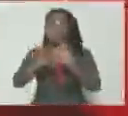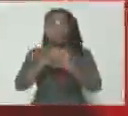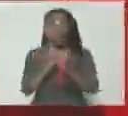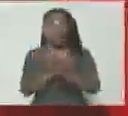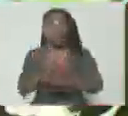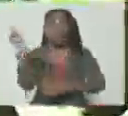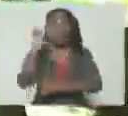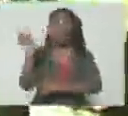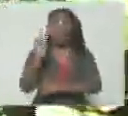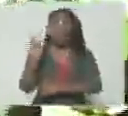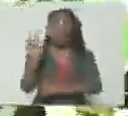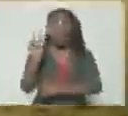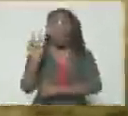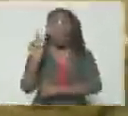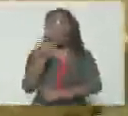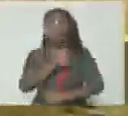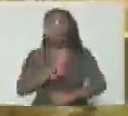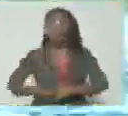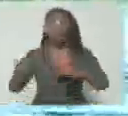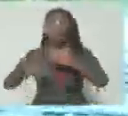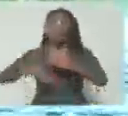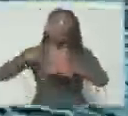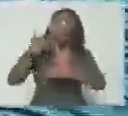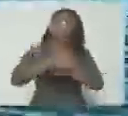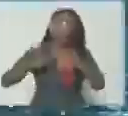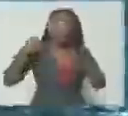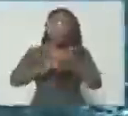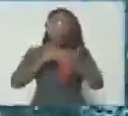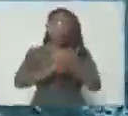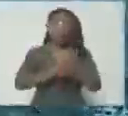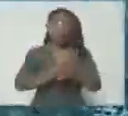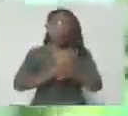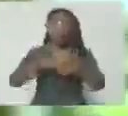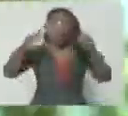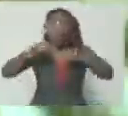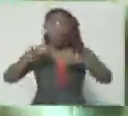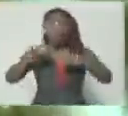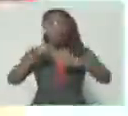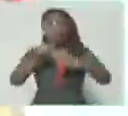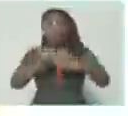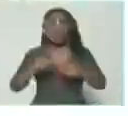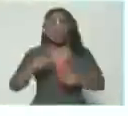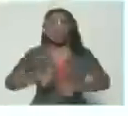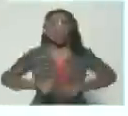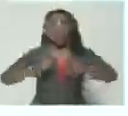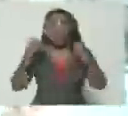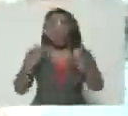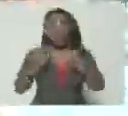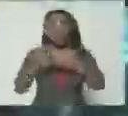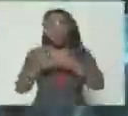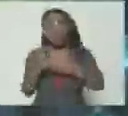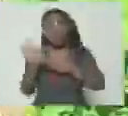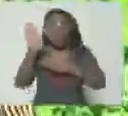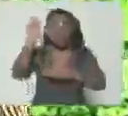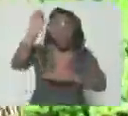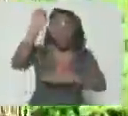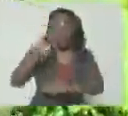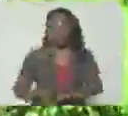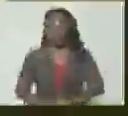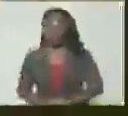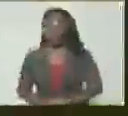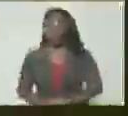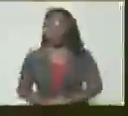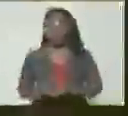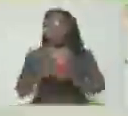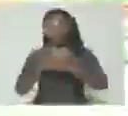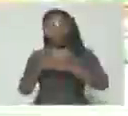Venezuela, presidente, después de tanta lucha, puede decir que hoy más que nunca está abierta al futuro. Abiertos